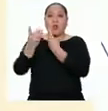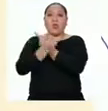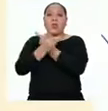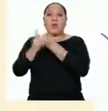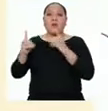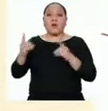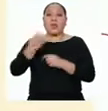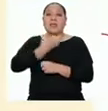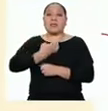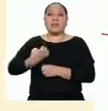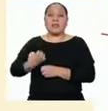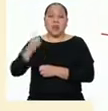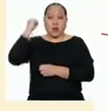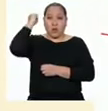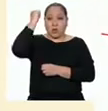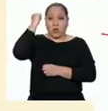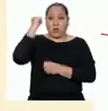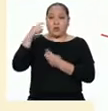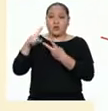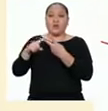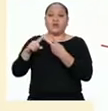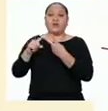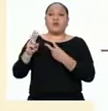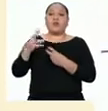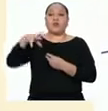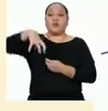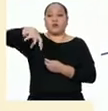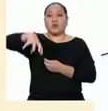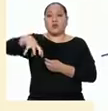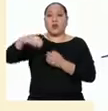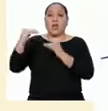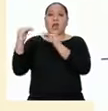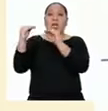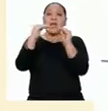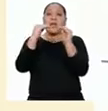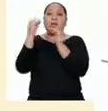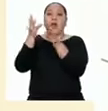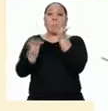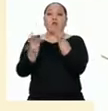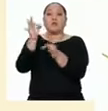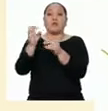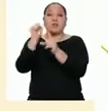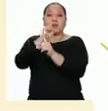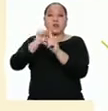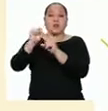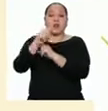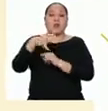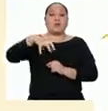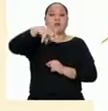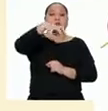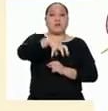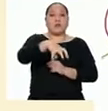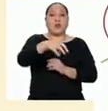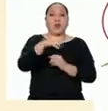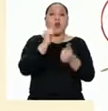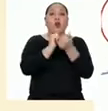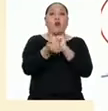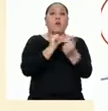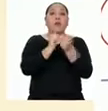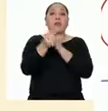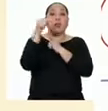y Estado de Derecho. 2. Equidad y justicia social. 3. Competitividad